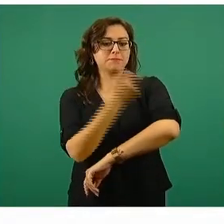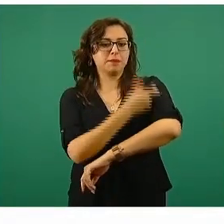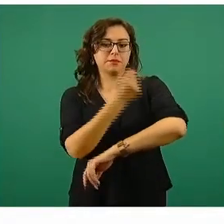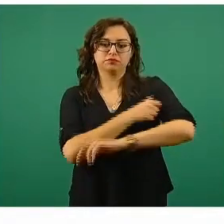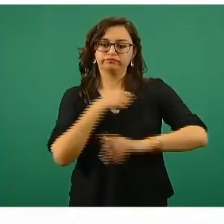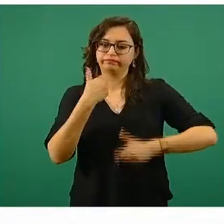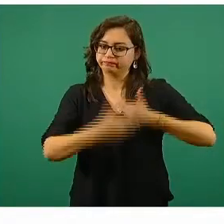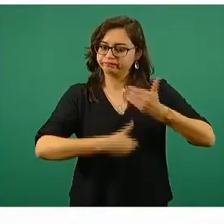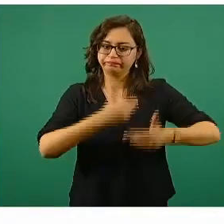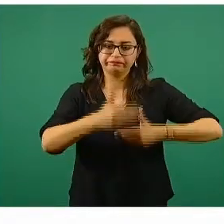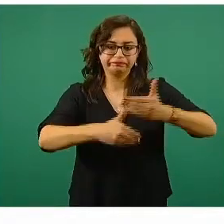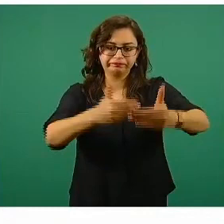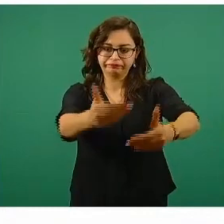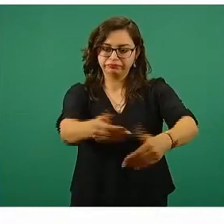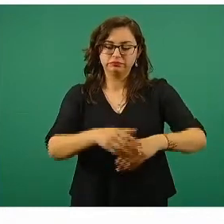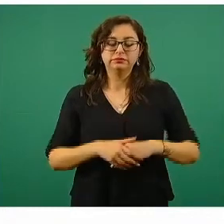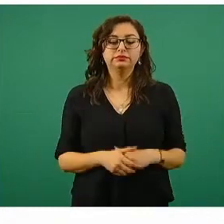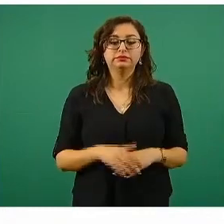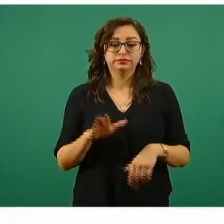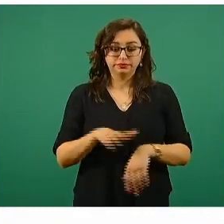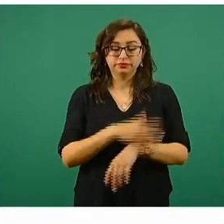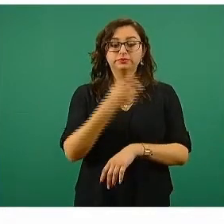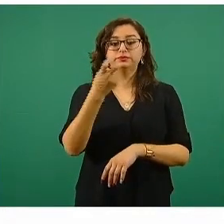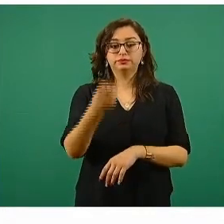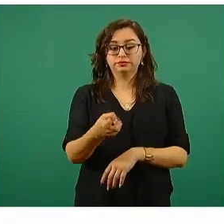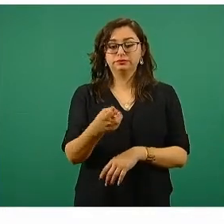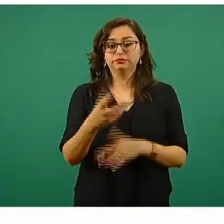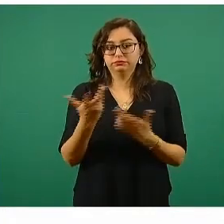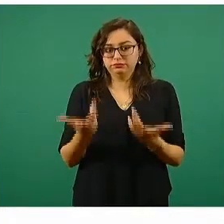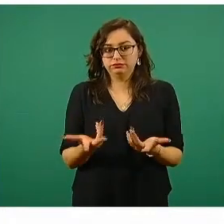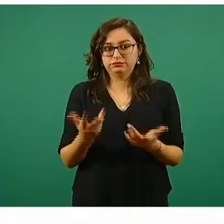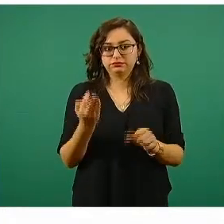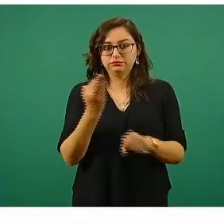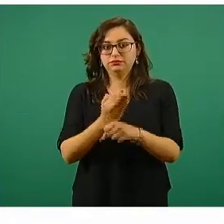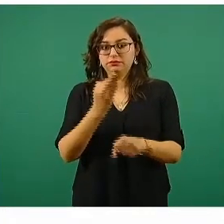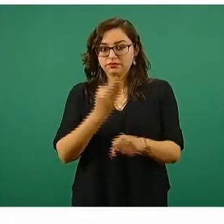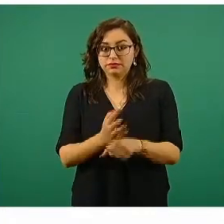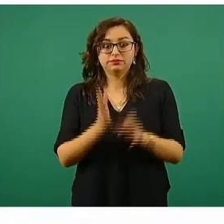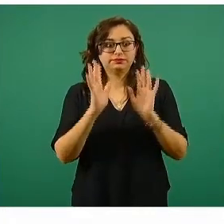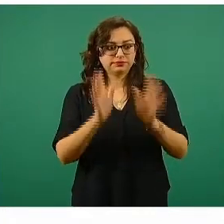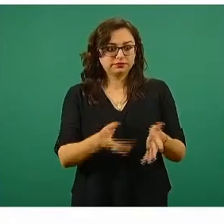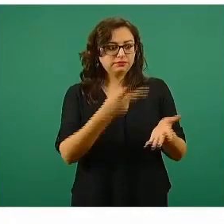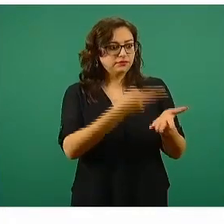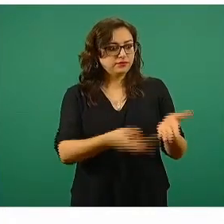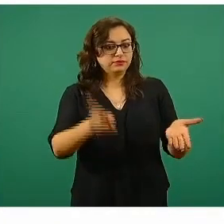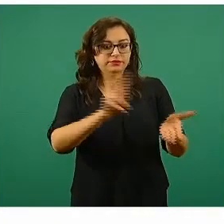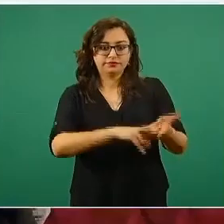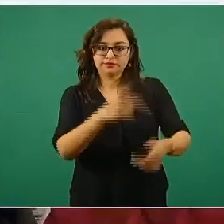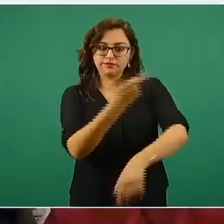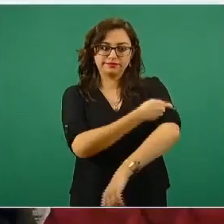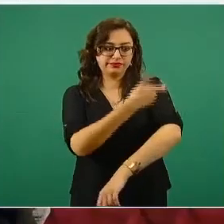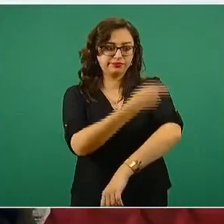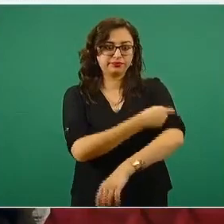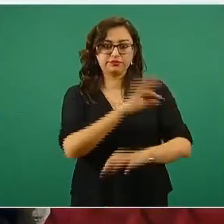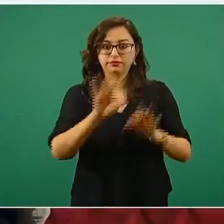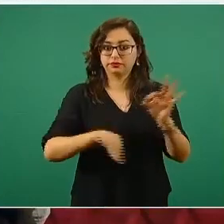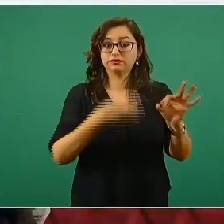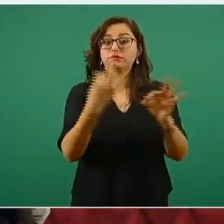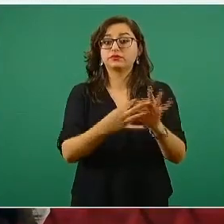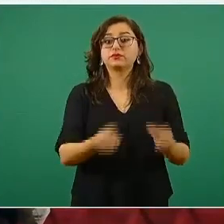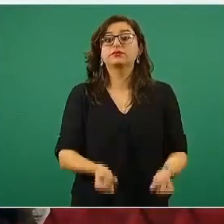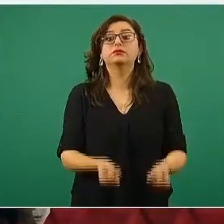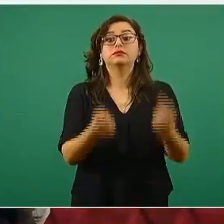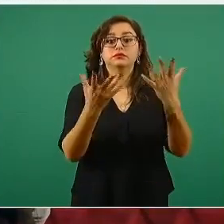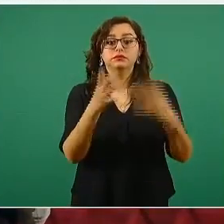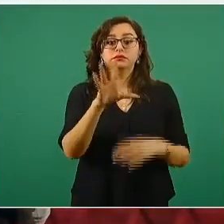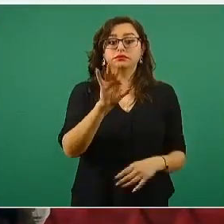la aplicación de la segunda dosis, por lo tanto el cumplimiento ya de esquemas completos, y para el día de hoy y al corte 40%,